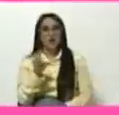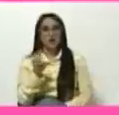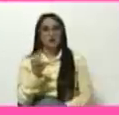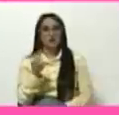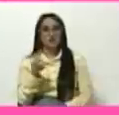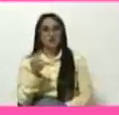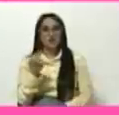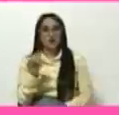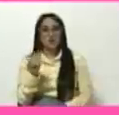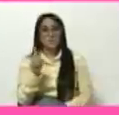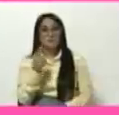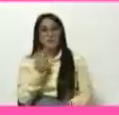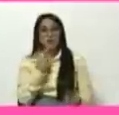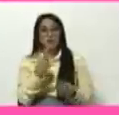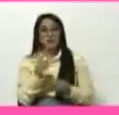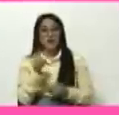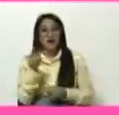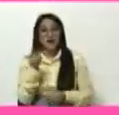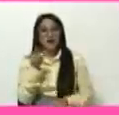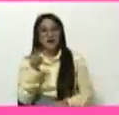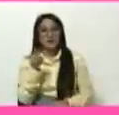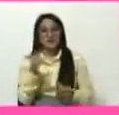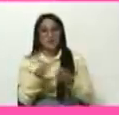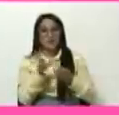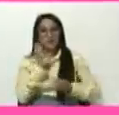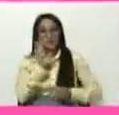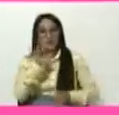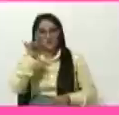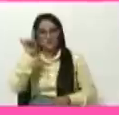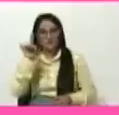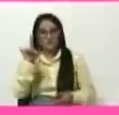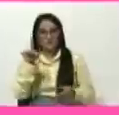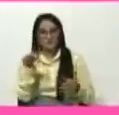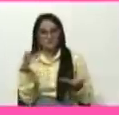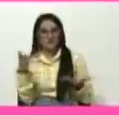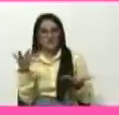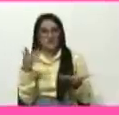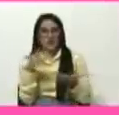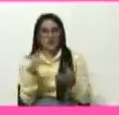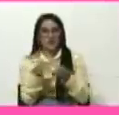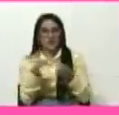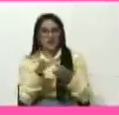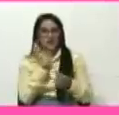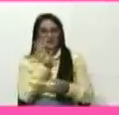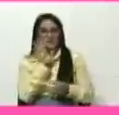su primera declaración dijo: eso es una logia militar,